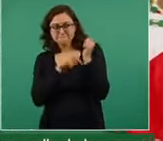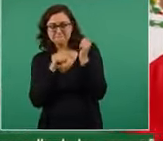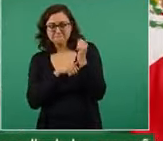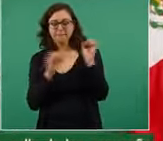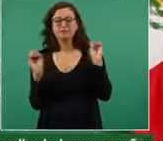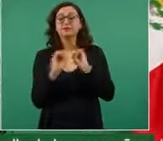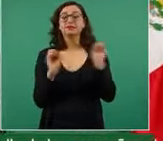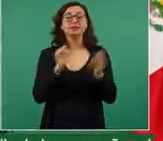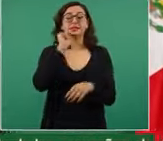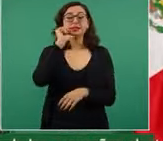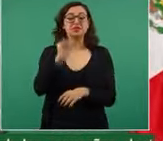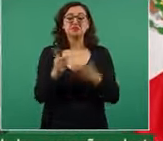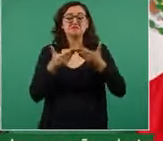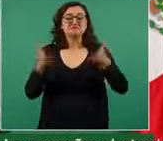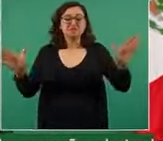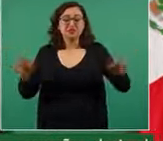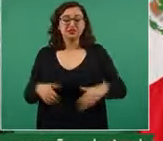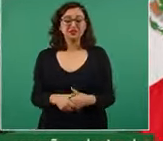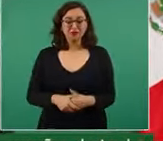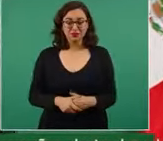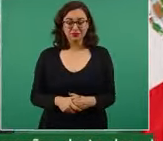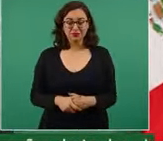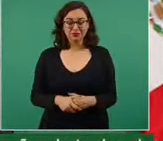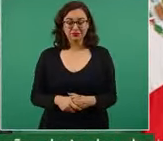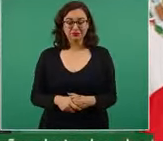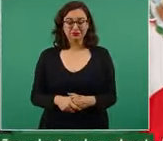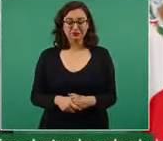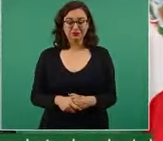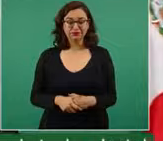Y aquí, aunque